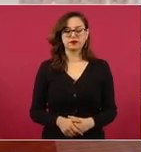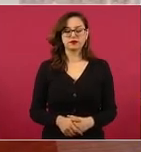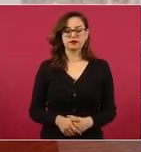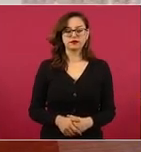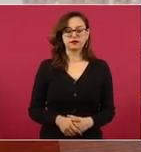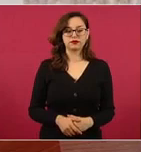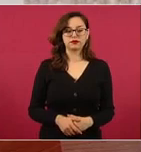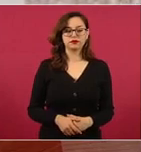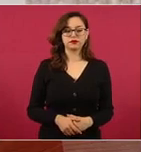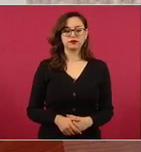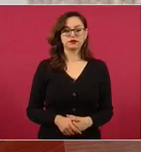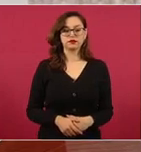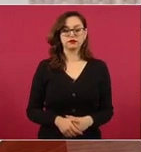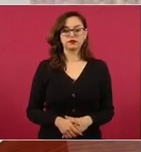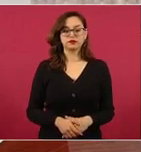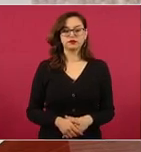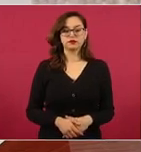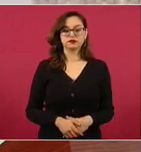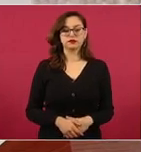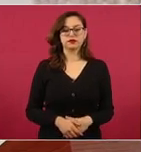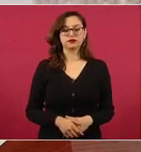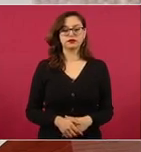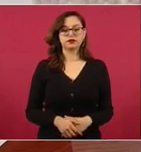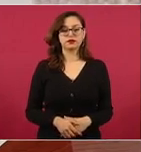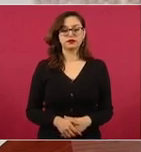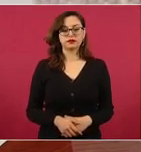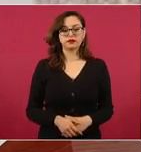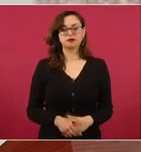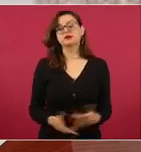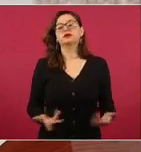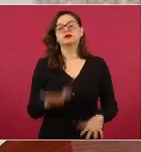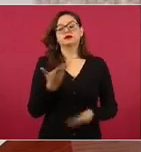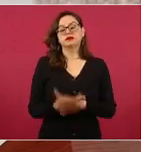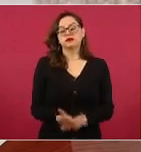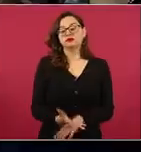Yo, cuando empecé como opositor,